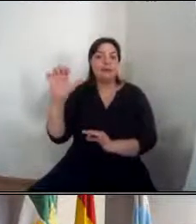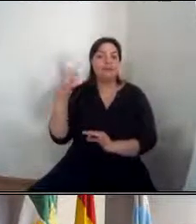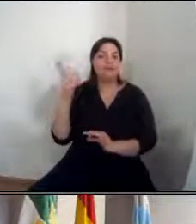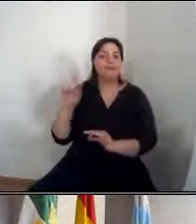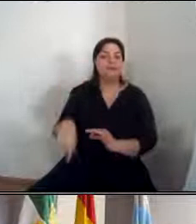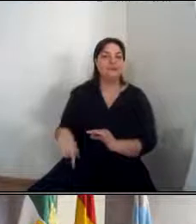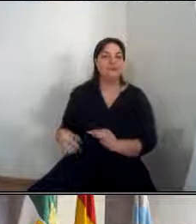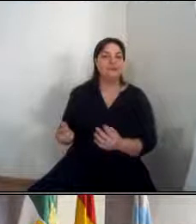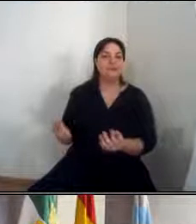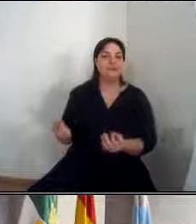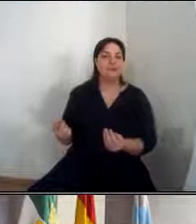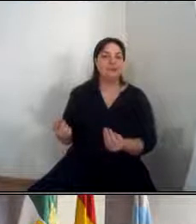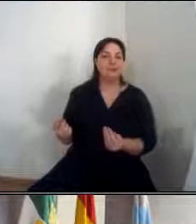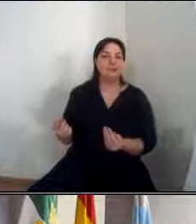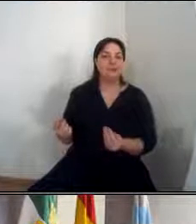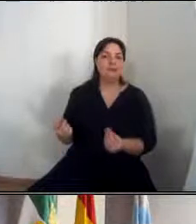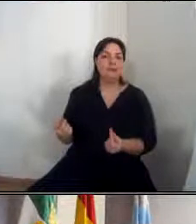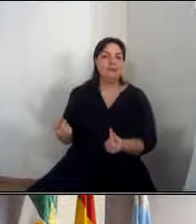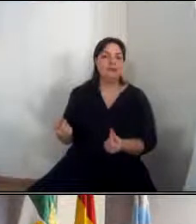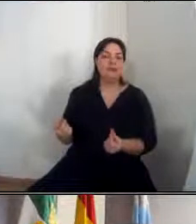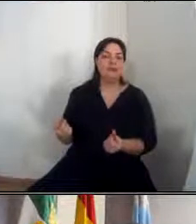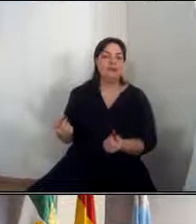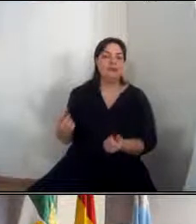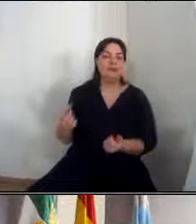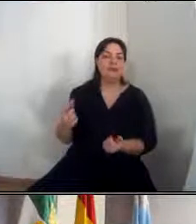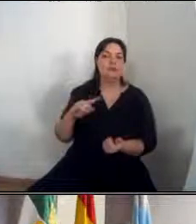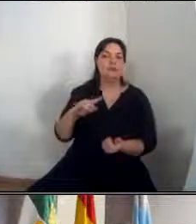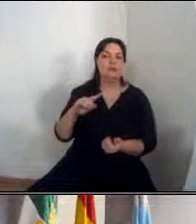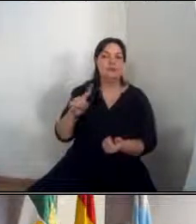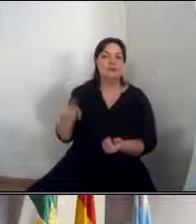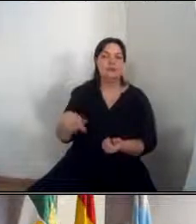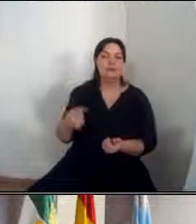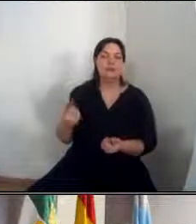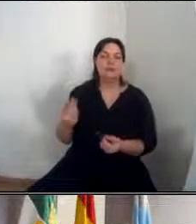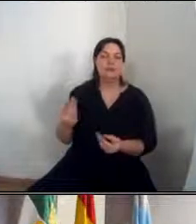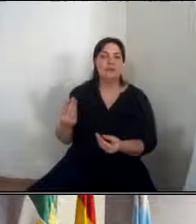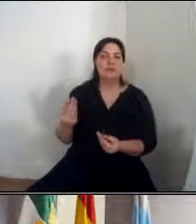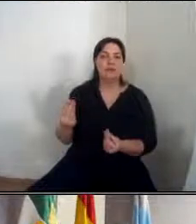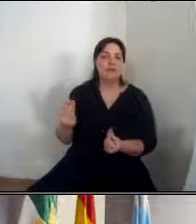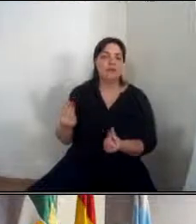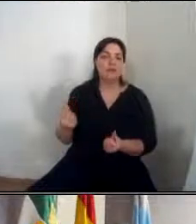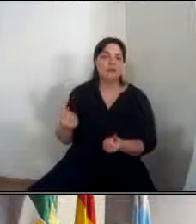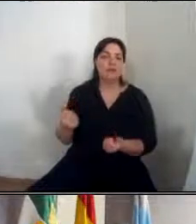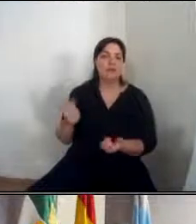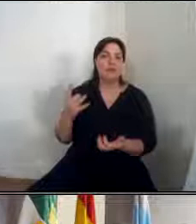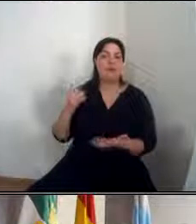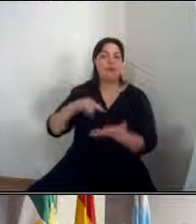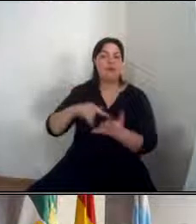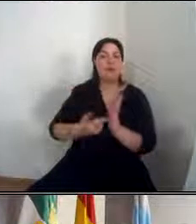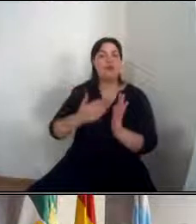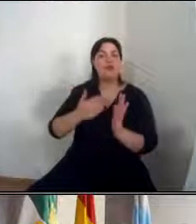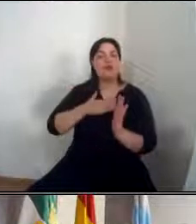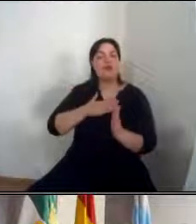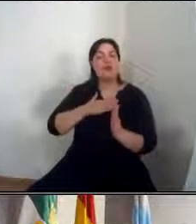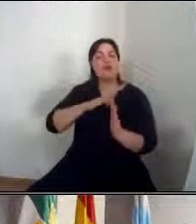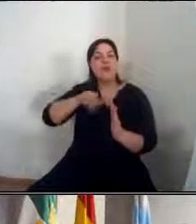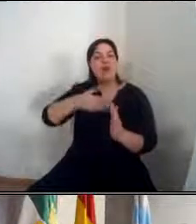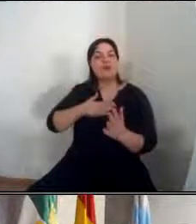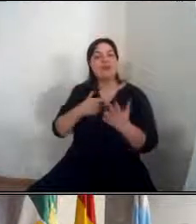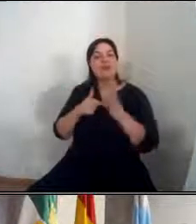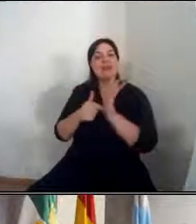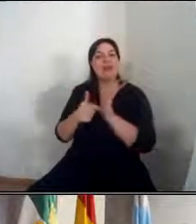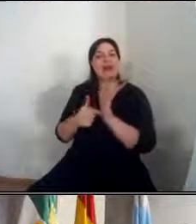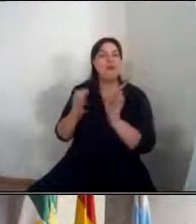que seamos un poco más, estos proyectos sean un poco distintos, que podamos